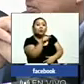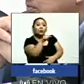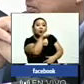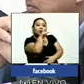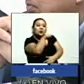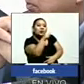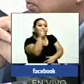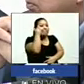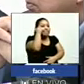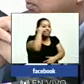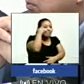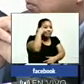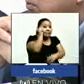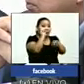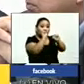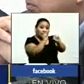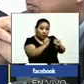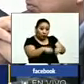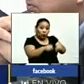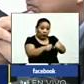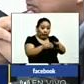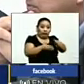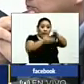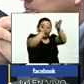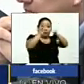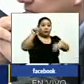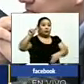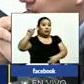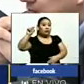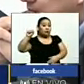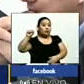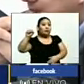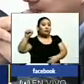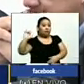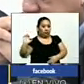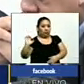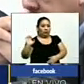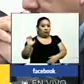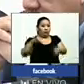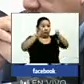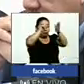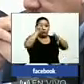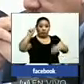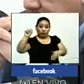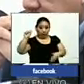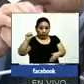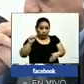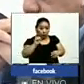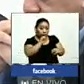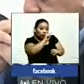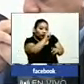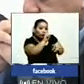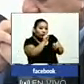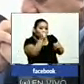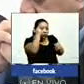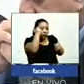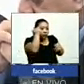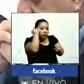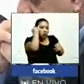la posibilidad de que el Tribunal Supremo Electoral pueda tener iniciativa de